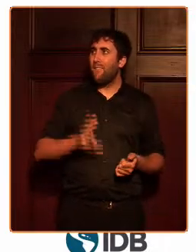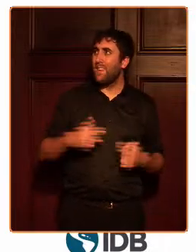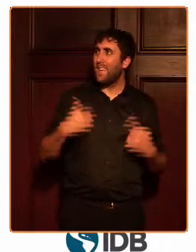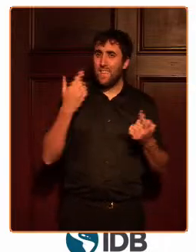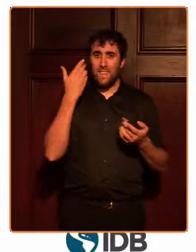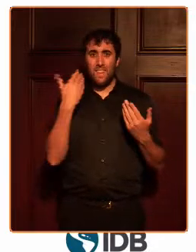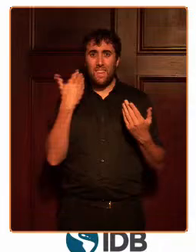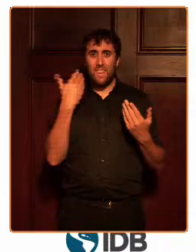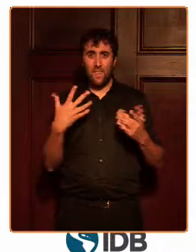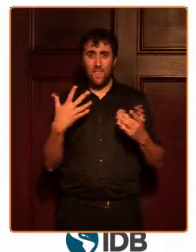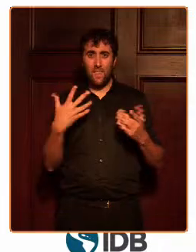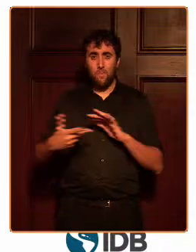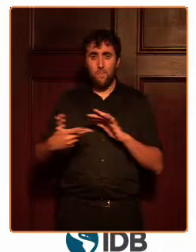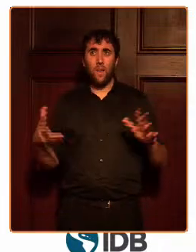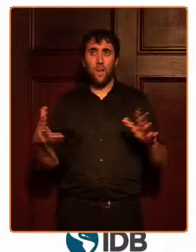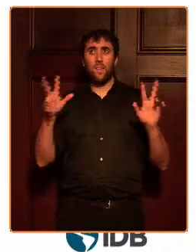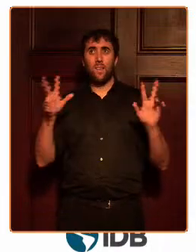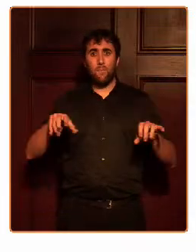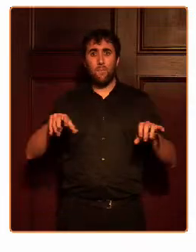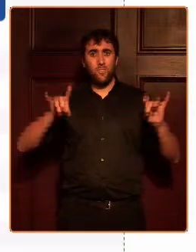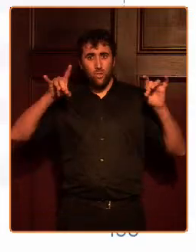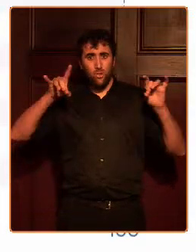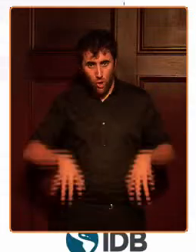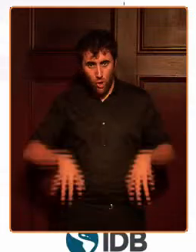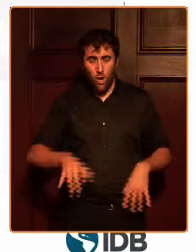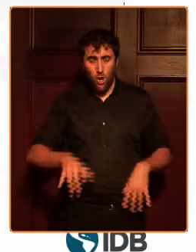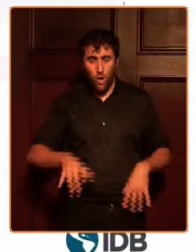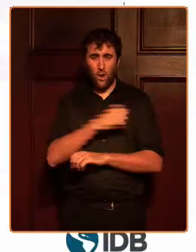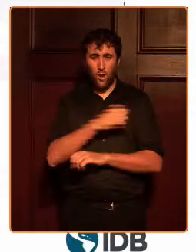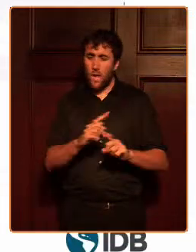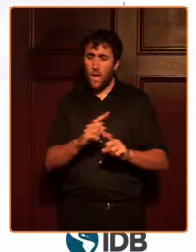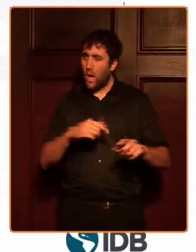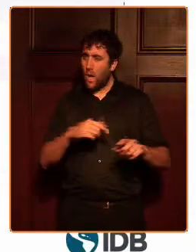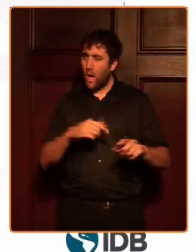creciendo están relacionadas directamente con la tecnología.